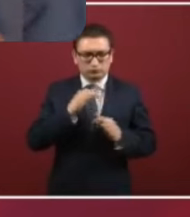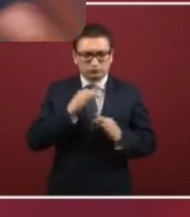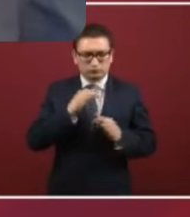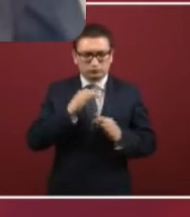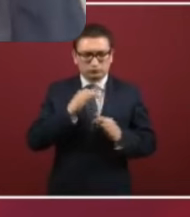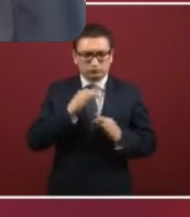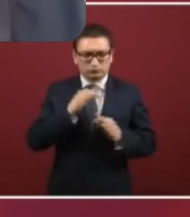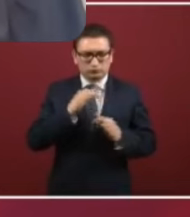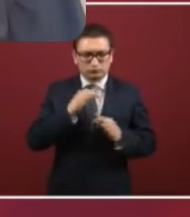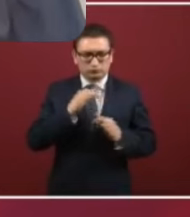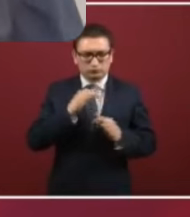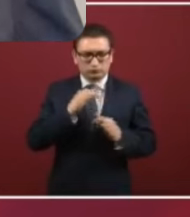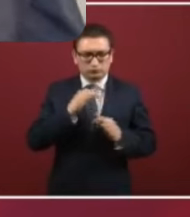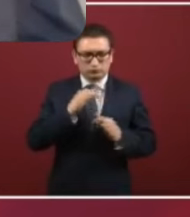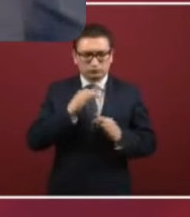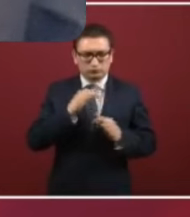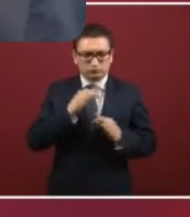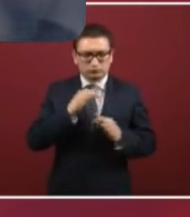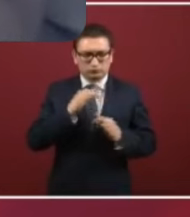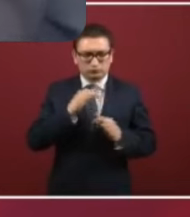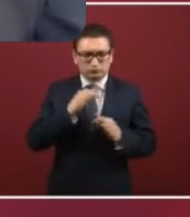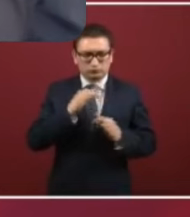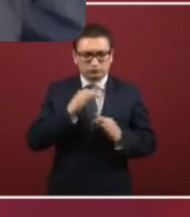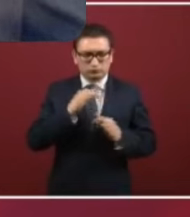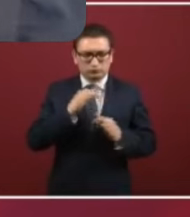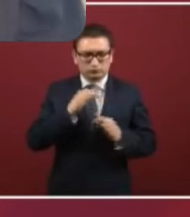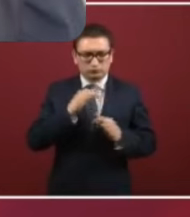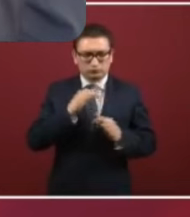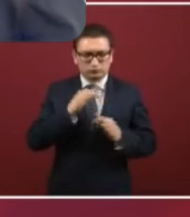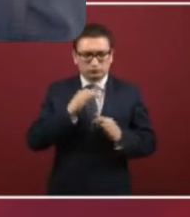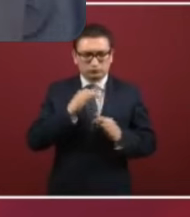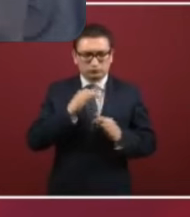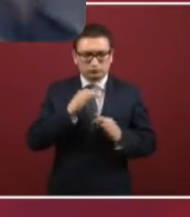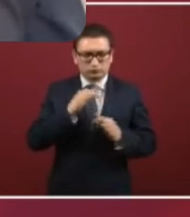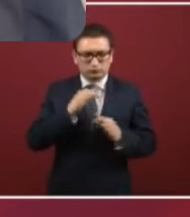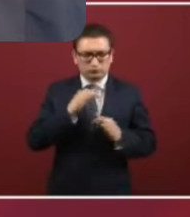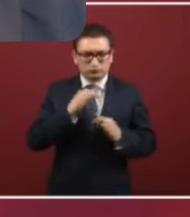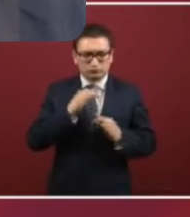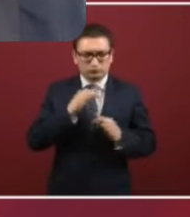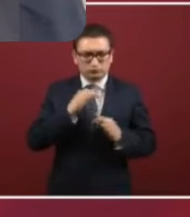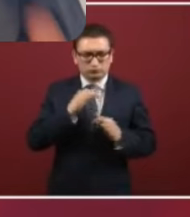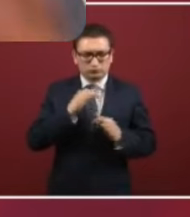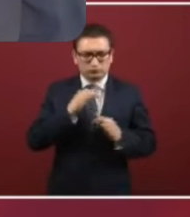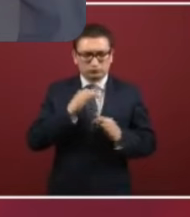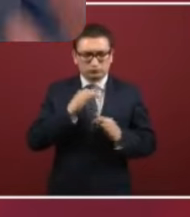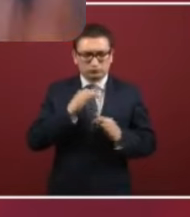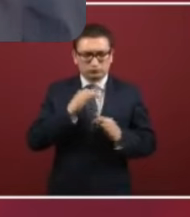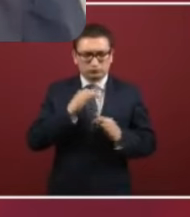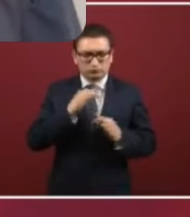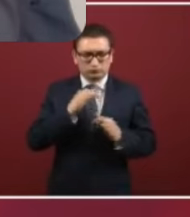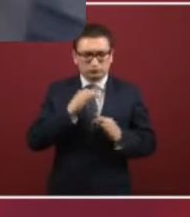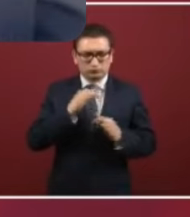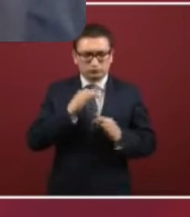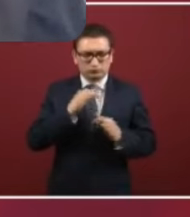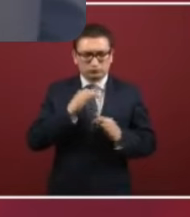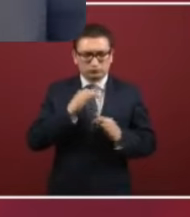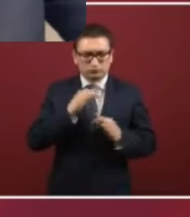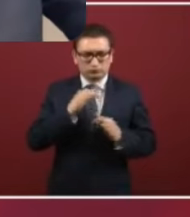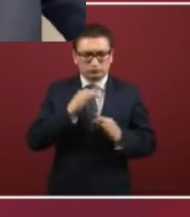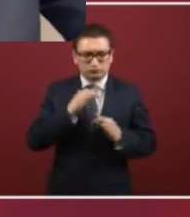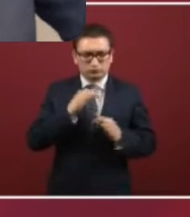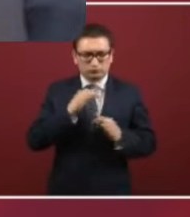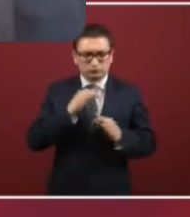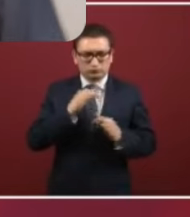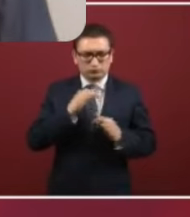donde justamente ellos ahí están tratando todos estos temas relacionados a la seguridad y algunos otros puntos donde